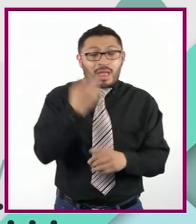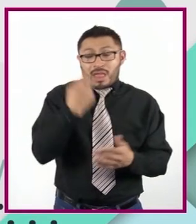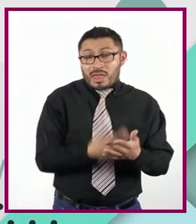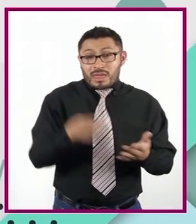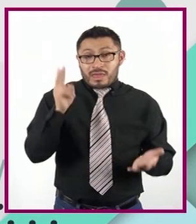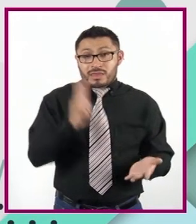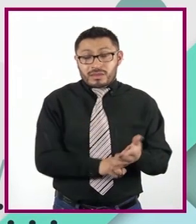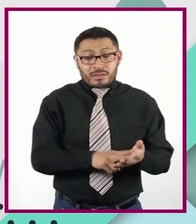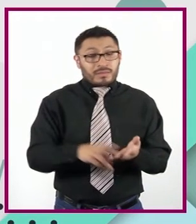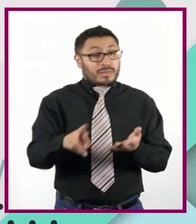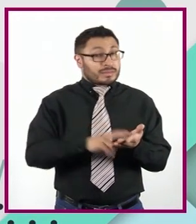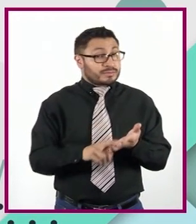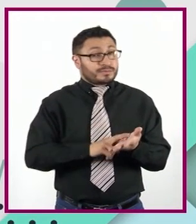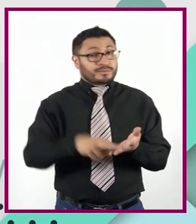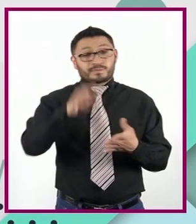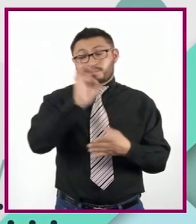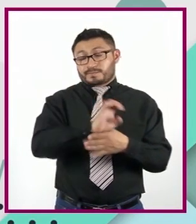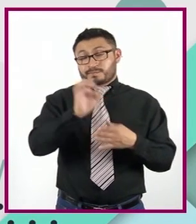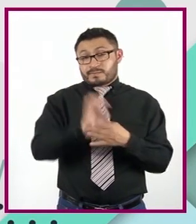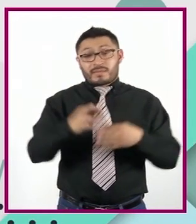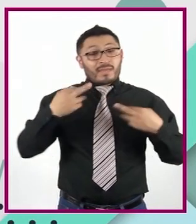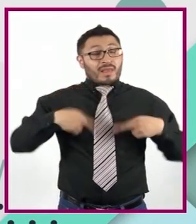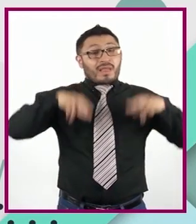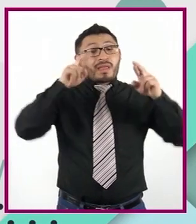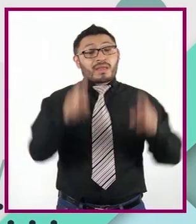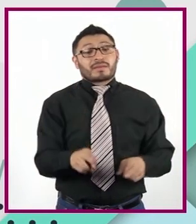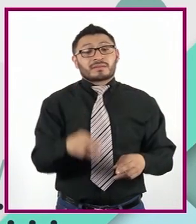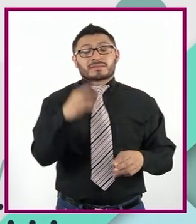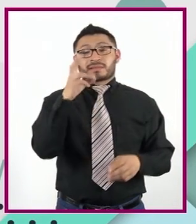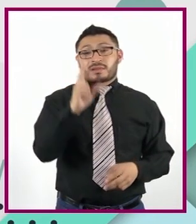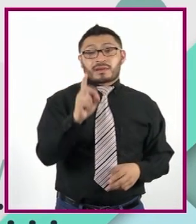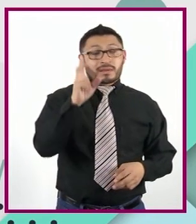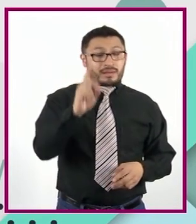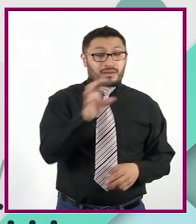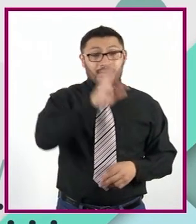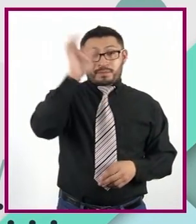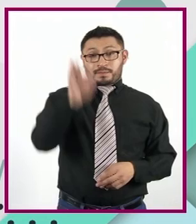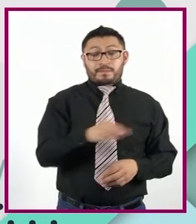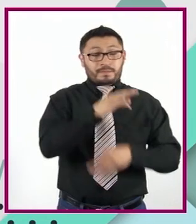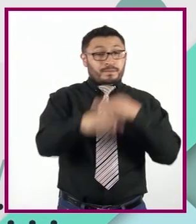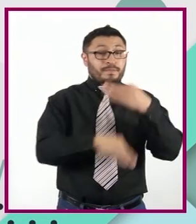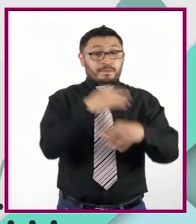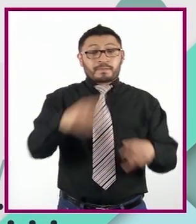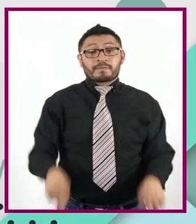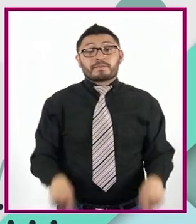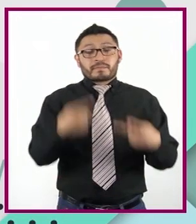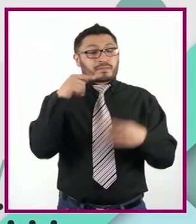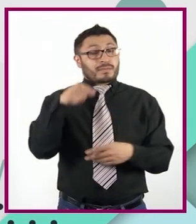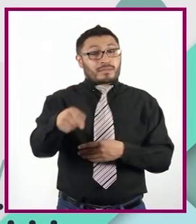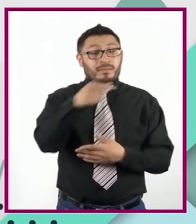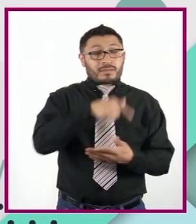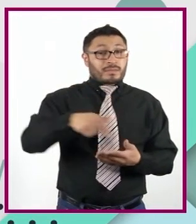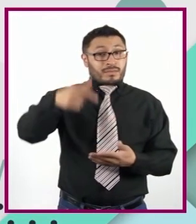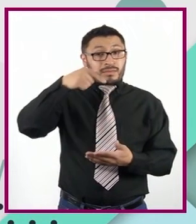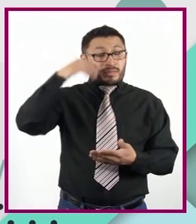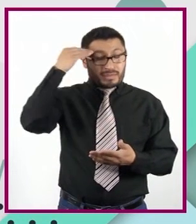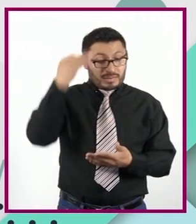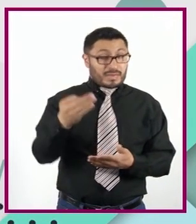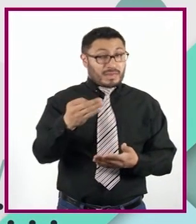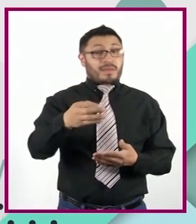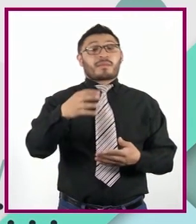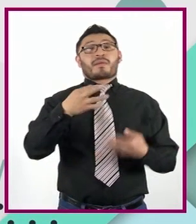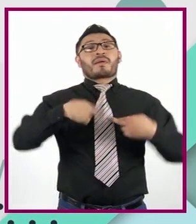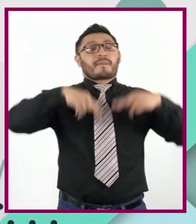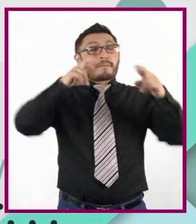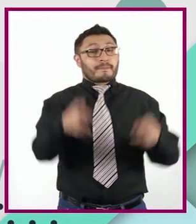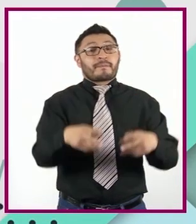del sector rosa, por lo que representa el 30% de las ventas de ese semestre y corresponde